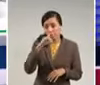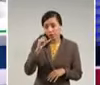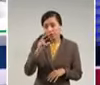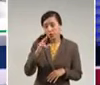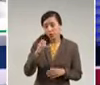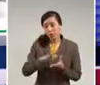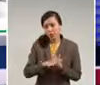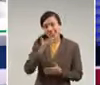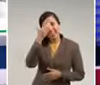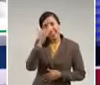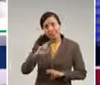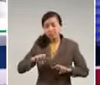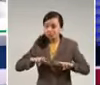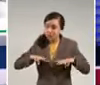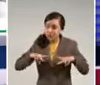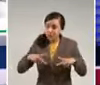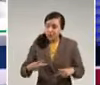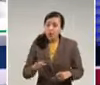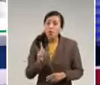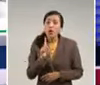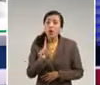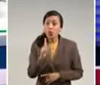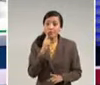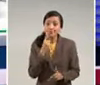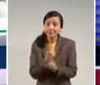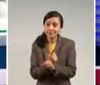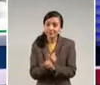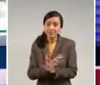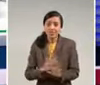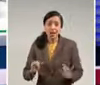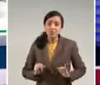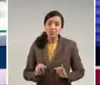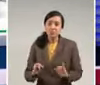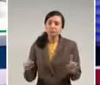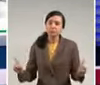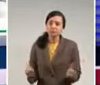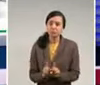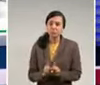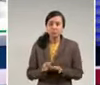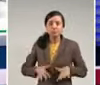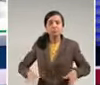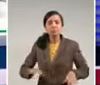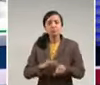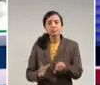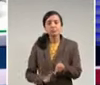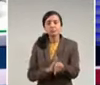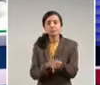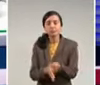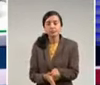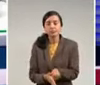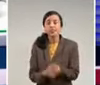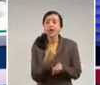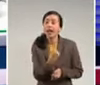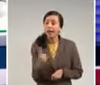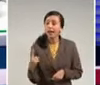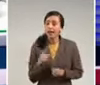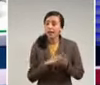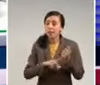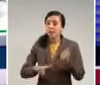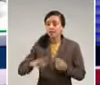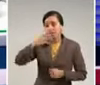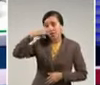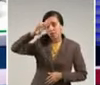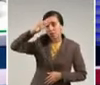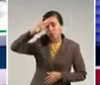gracias, lo esperamos el próximo lunes. Y ha sido el resumen del comportamiento de la enfermedad por cada uno de los territorios del